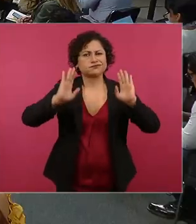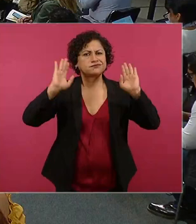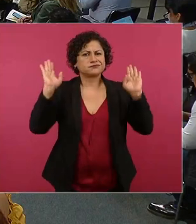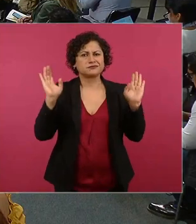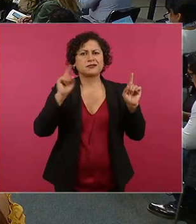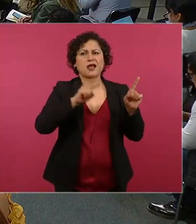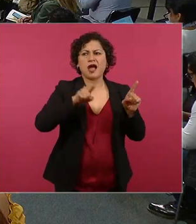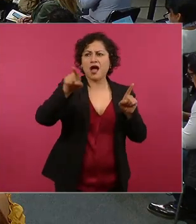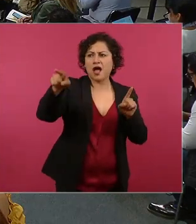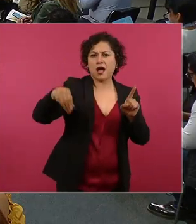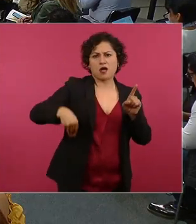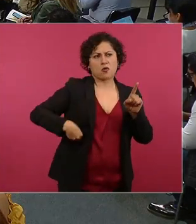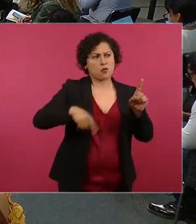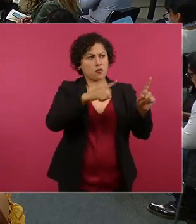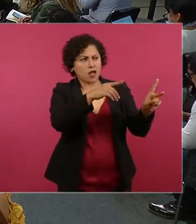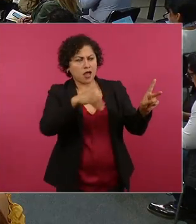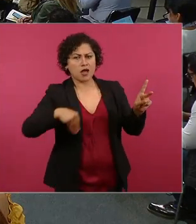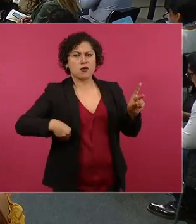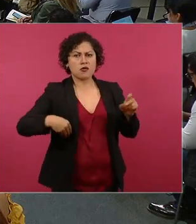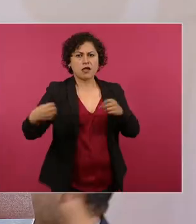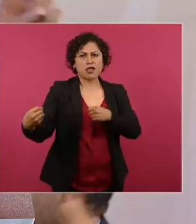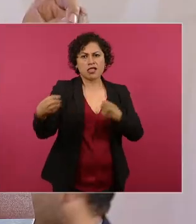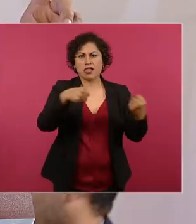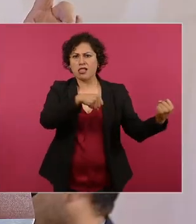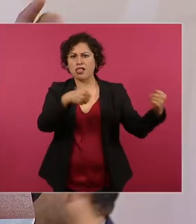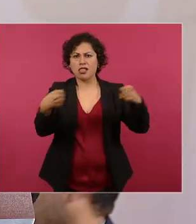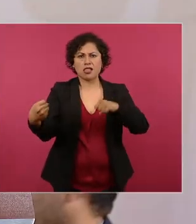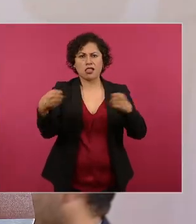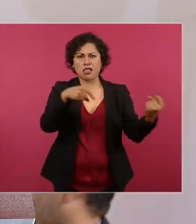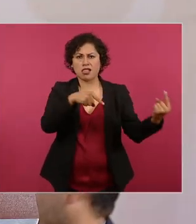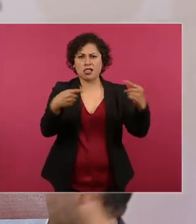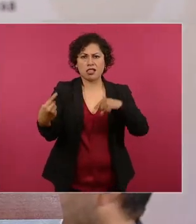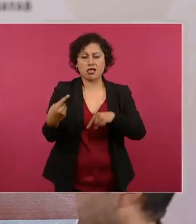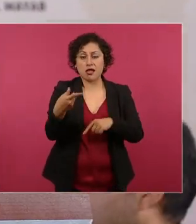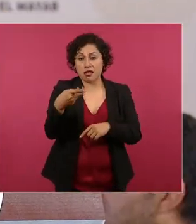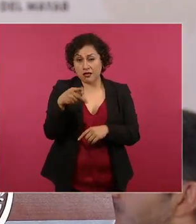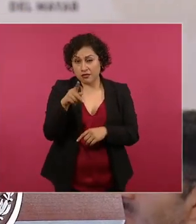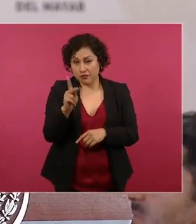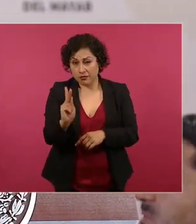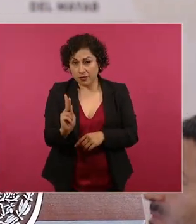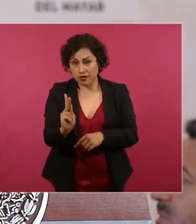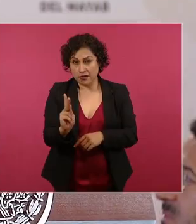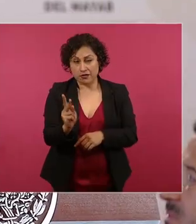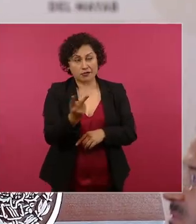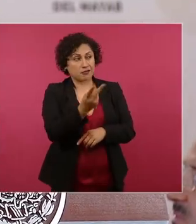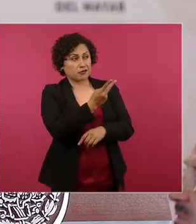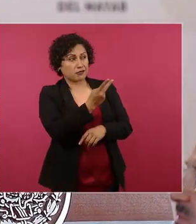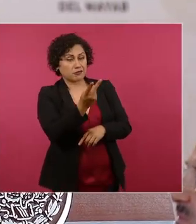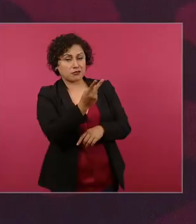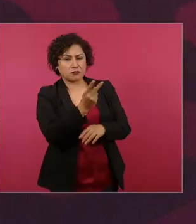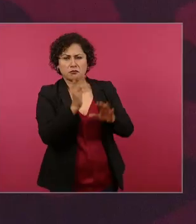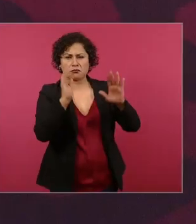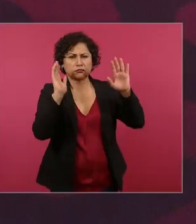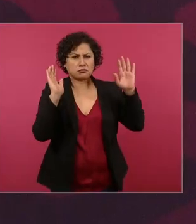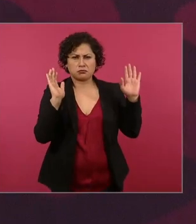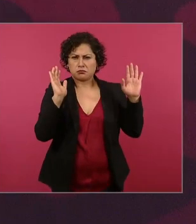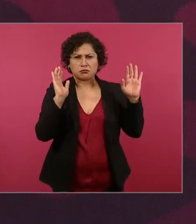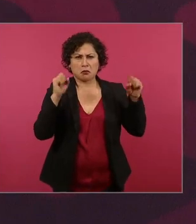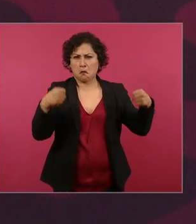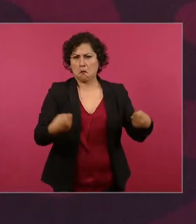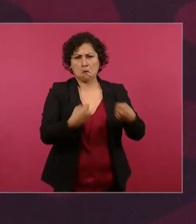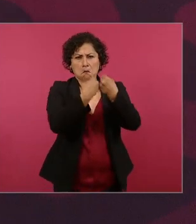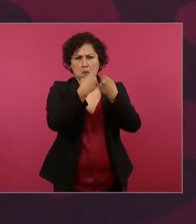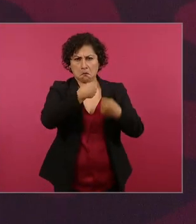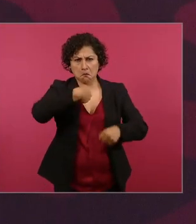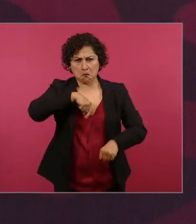echándose la culpa. Pero ninguno, ¿eh? Y se han portado bien y llevamos buenas relaciones y somos